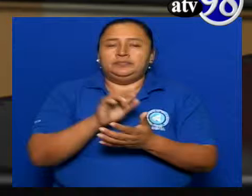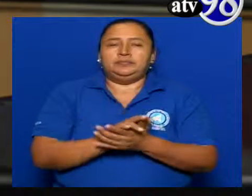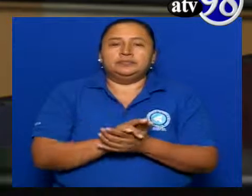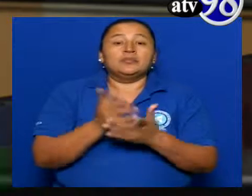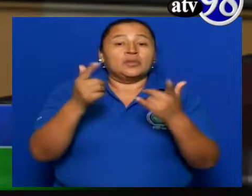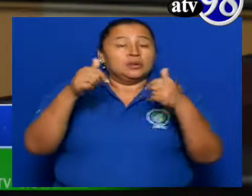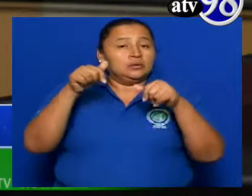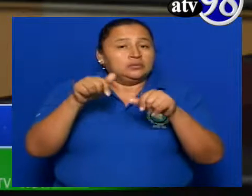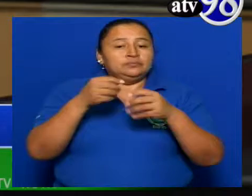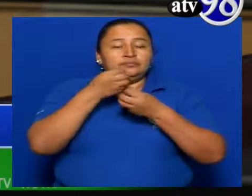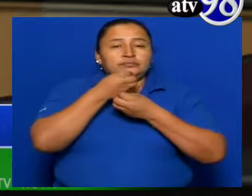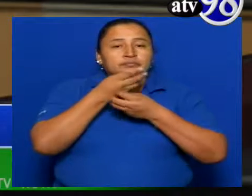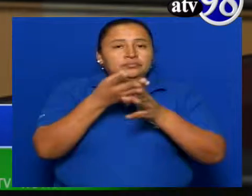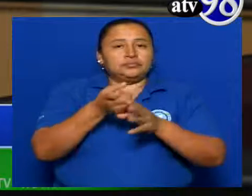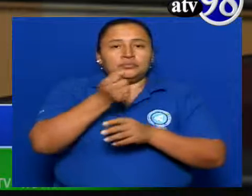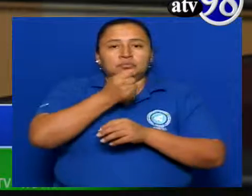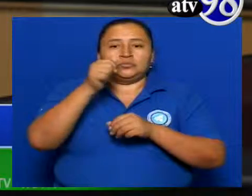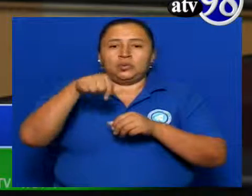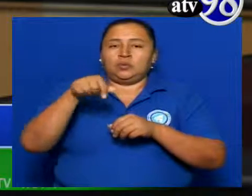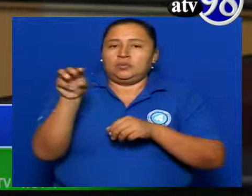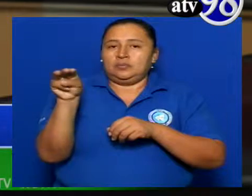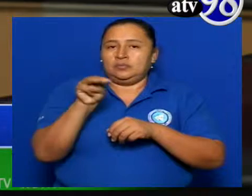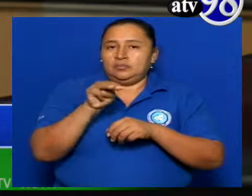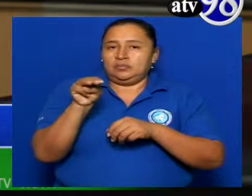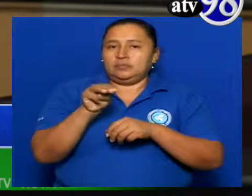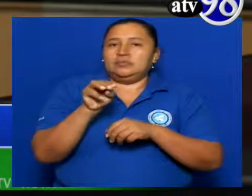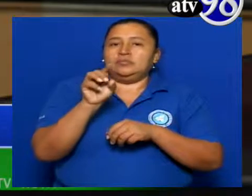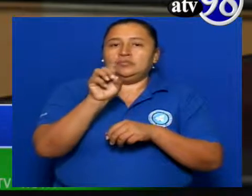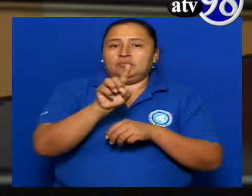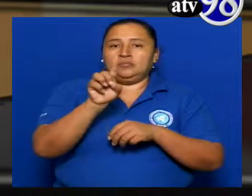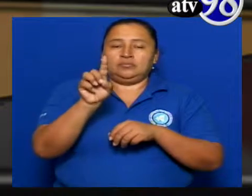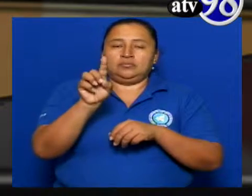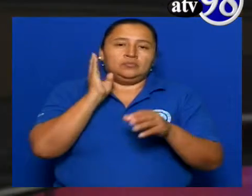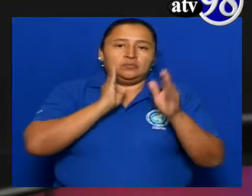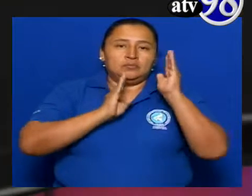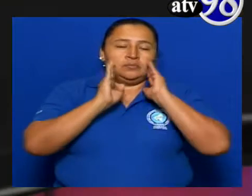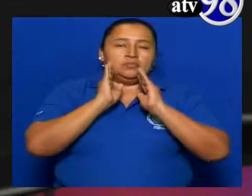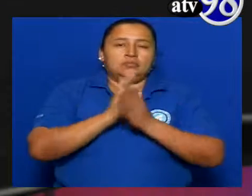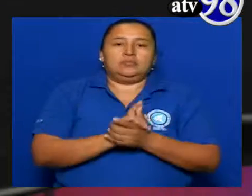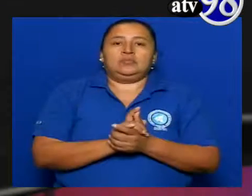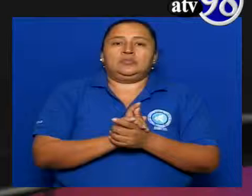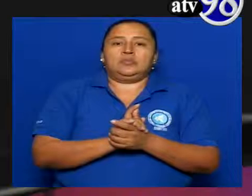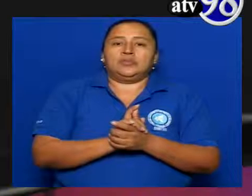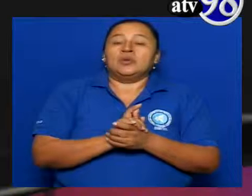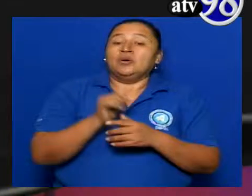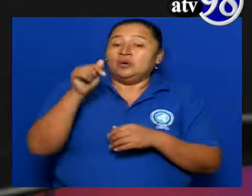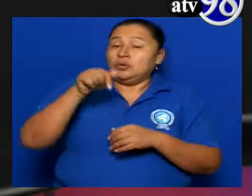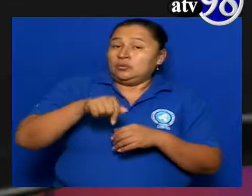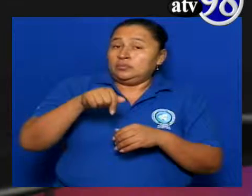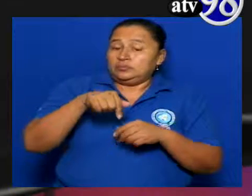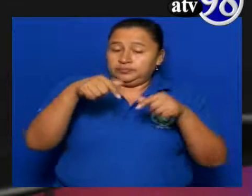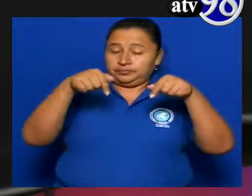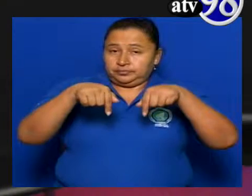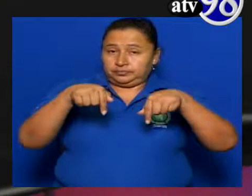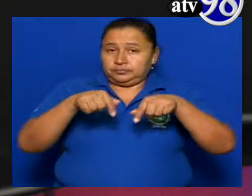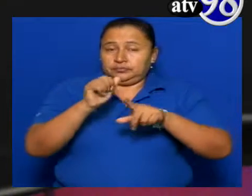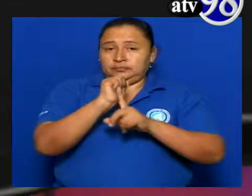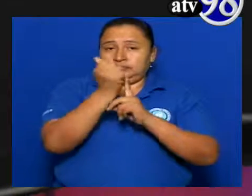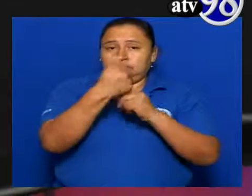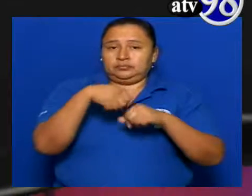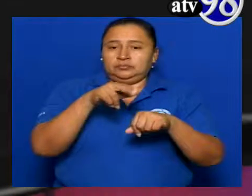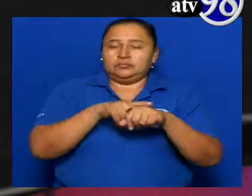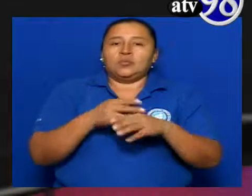noticias correspondientes a este martes 11 de agosto. Este día, la Asamblea Nacional reanudó el